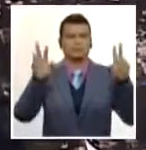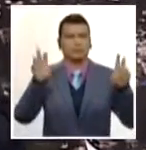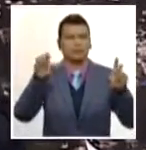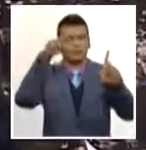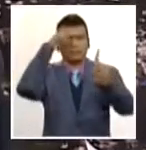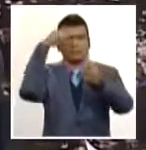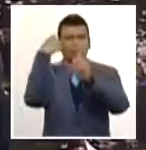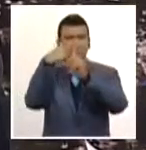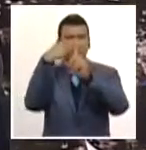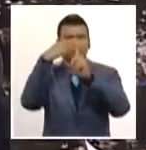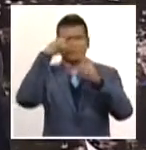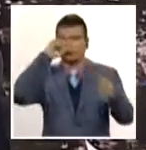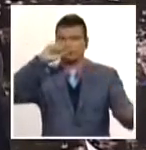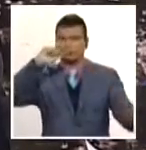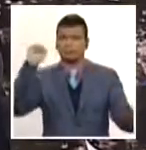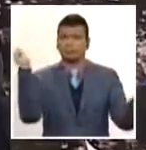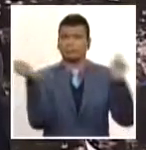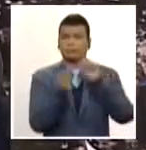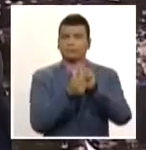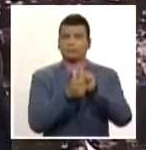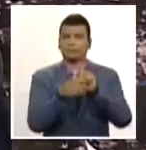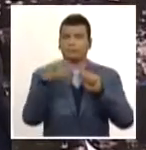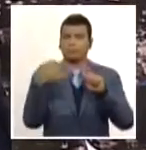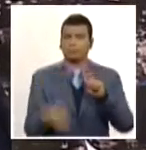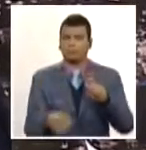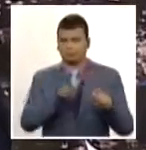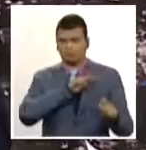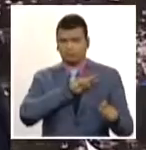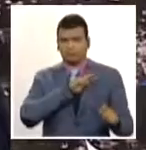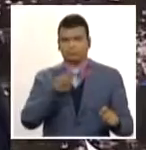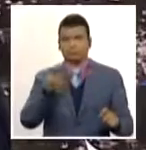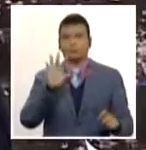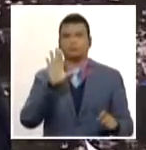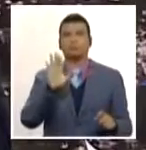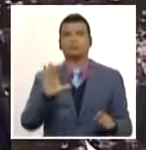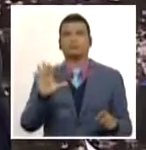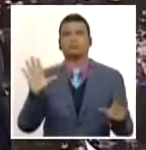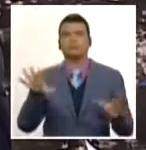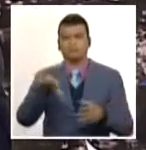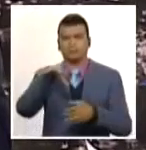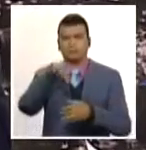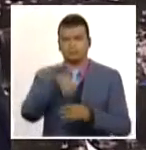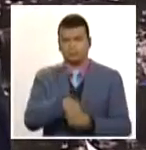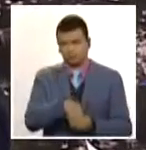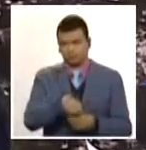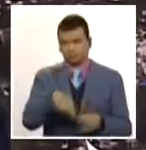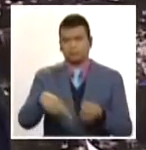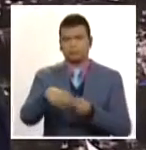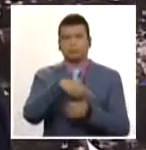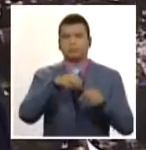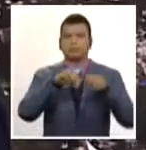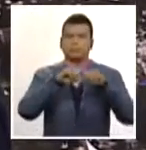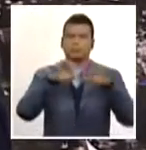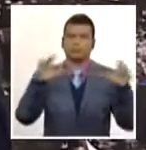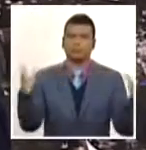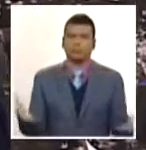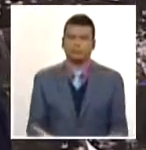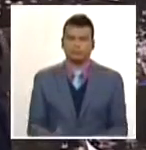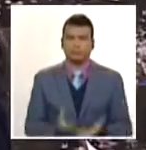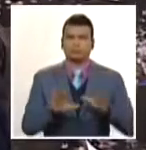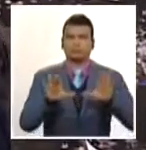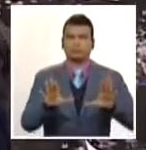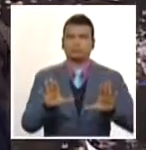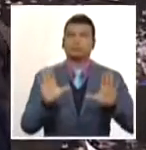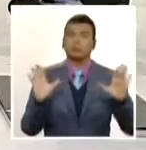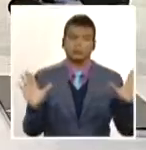optimista, de cambio estructural, es que el Valle del Cauca haga parte de una región global. Claro. Con